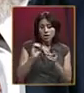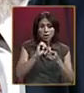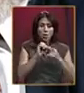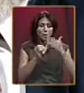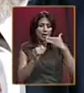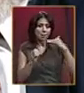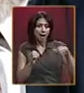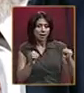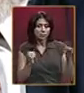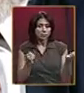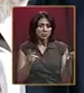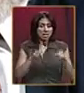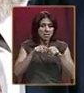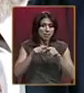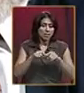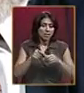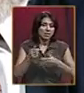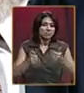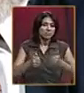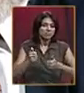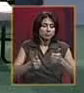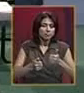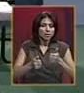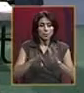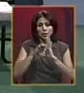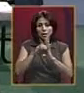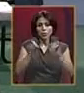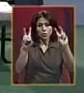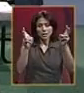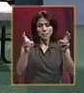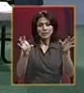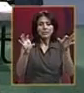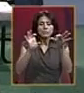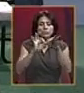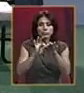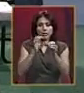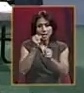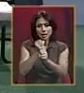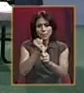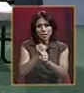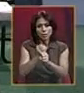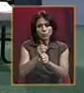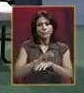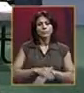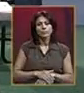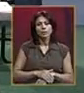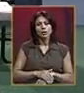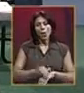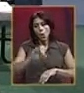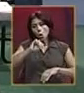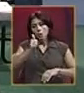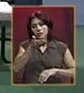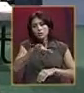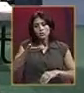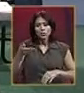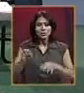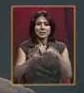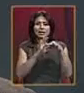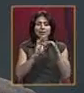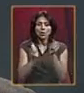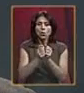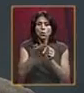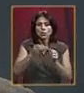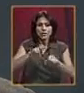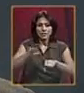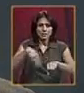cada uno. Por ejemplo, en temas como puede ser el empleo. Otros aspectos tienen que ver un poco con asuntos más nacionales, o sea, en qué